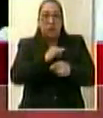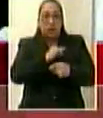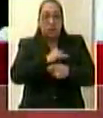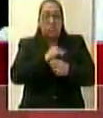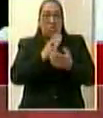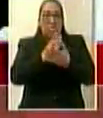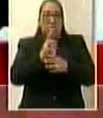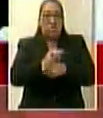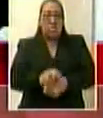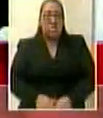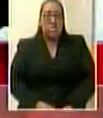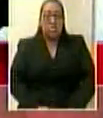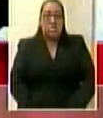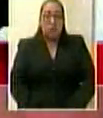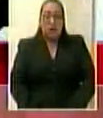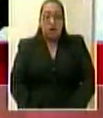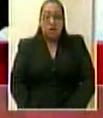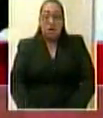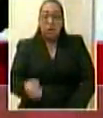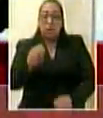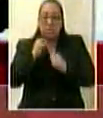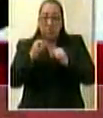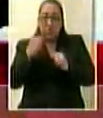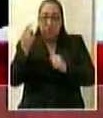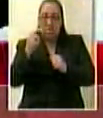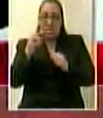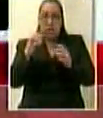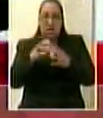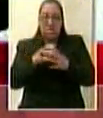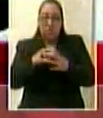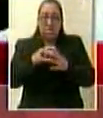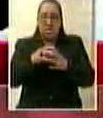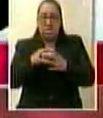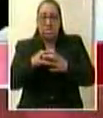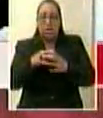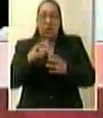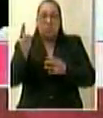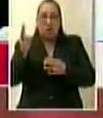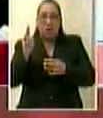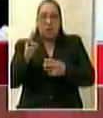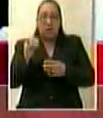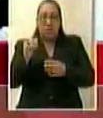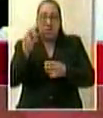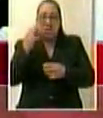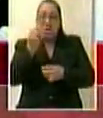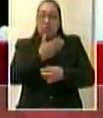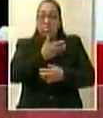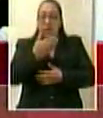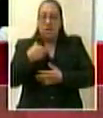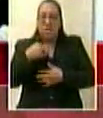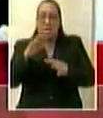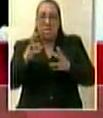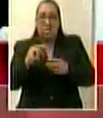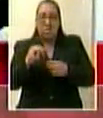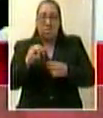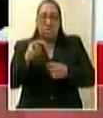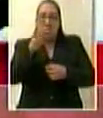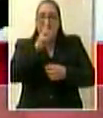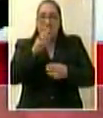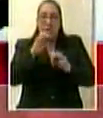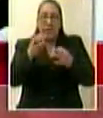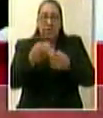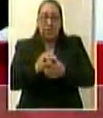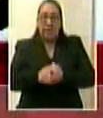institución educativa, por el secretario general del sindicato de docentes, por el presidente de la asociación de padres de